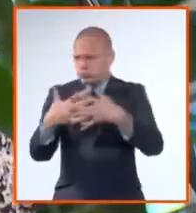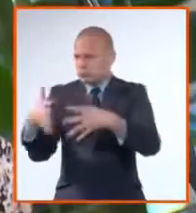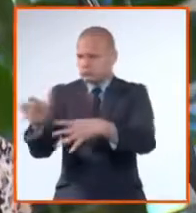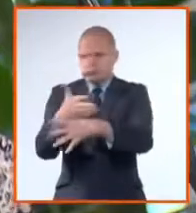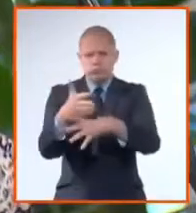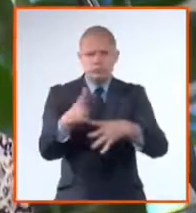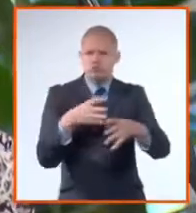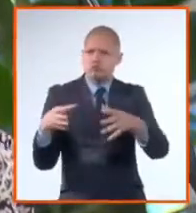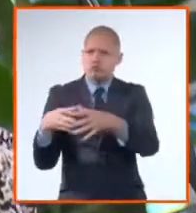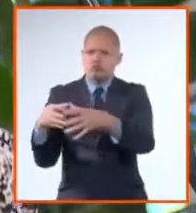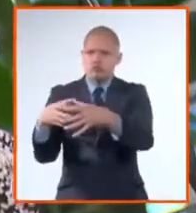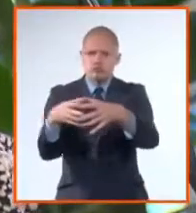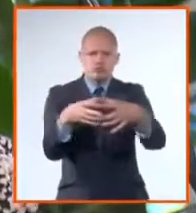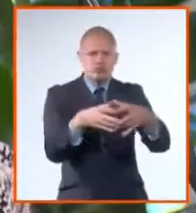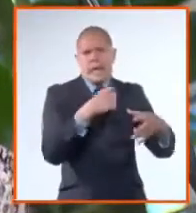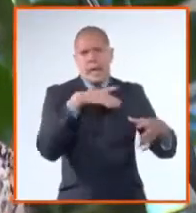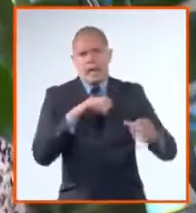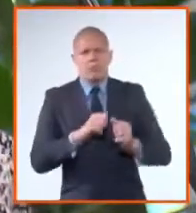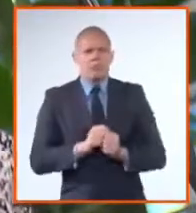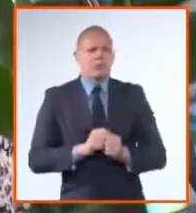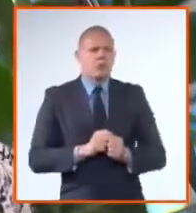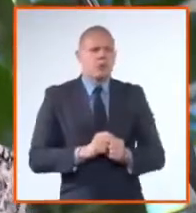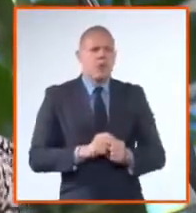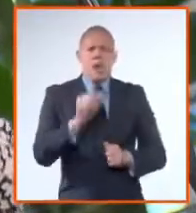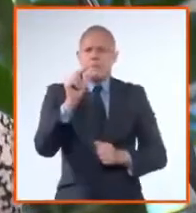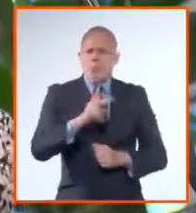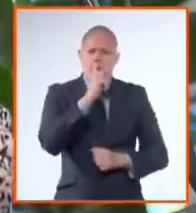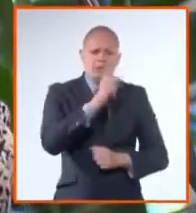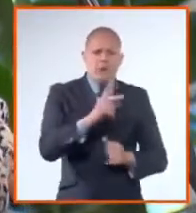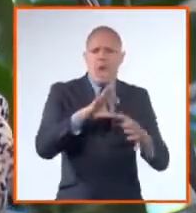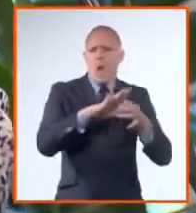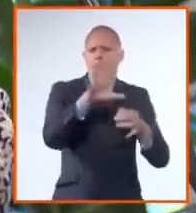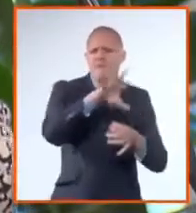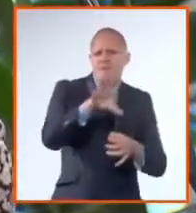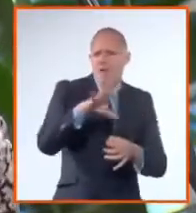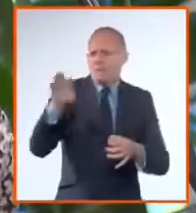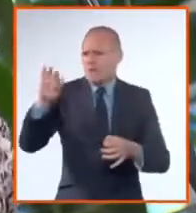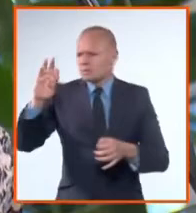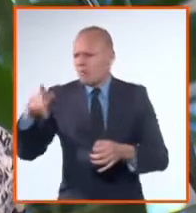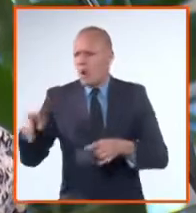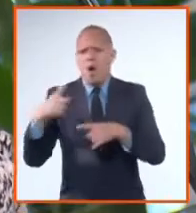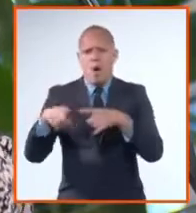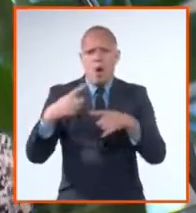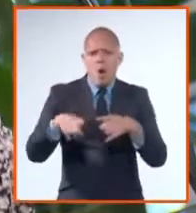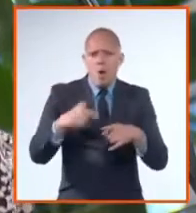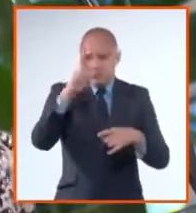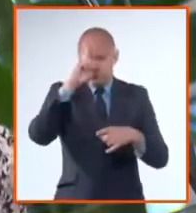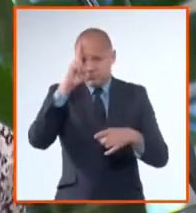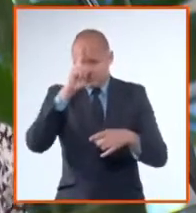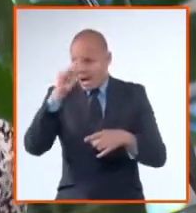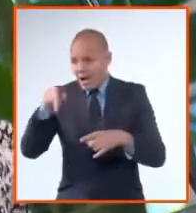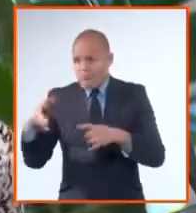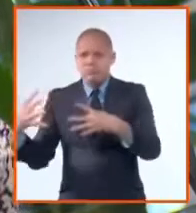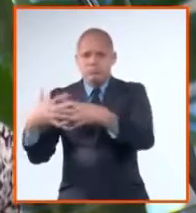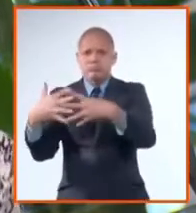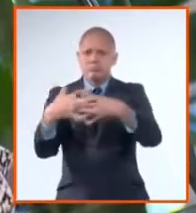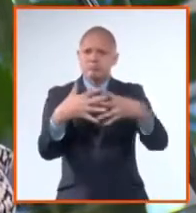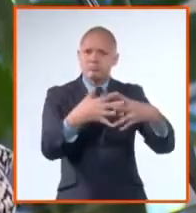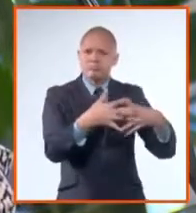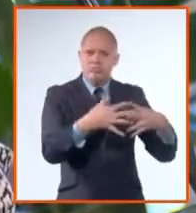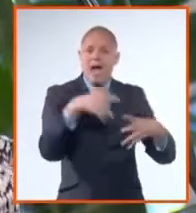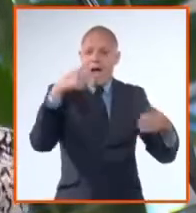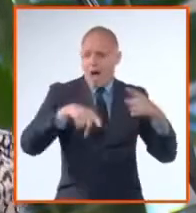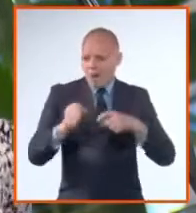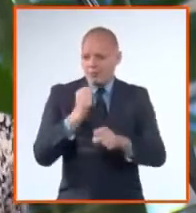otras áreas de epidemiología, de geografía, matemática, etcétera, que fue urgente y que permitió